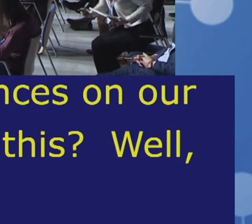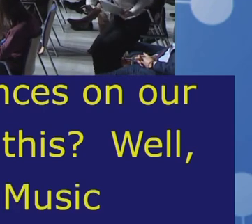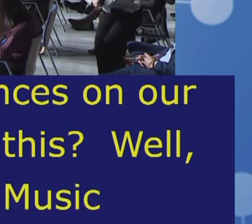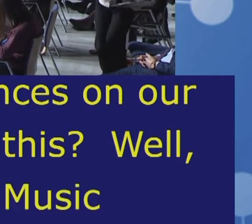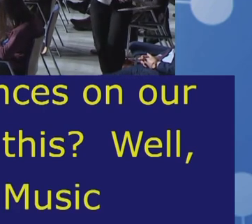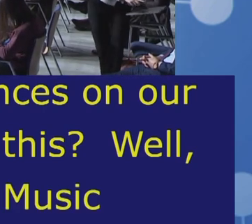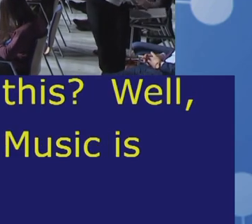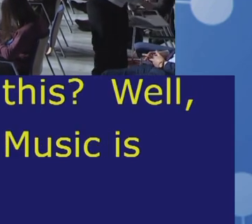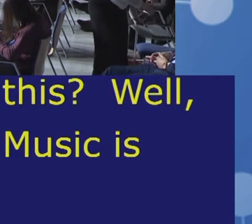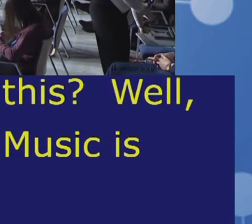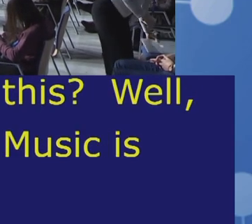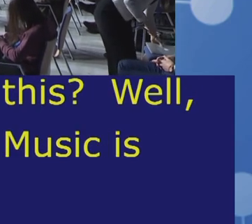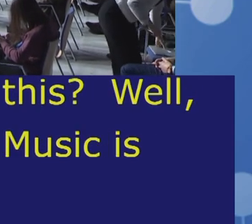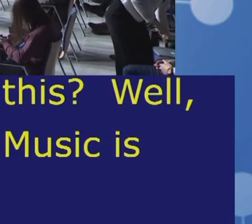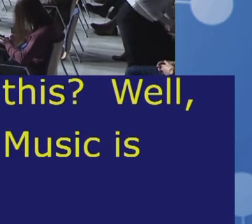día.